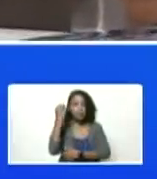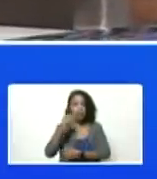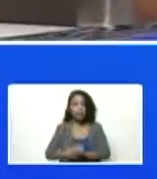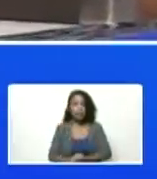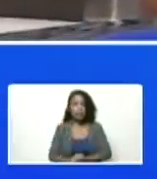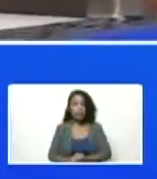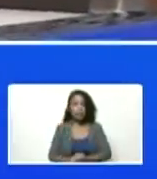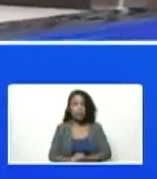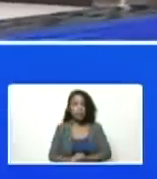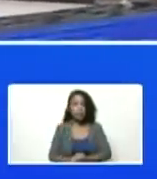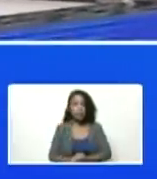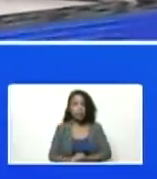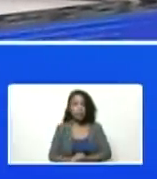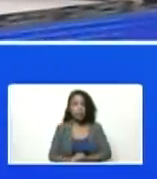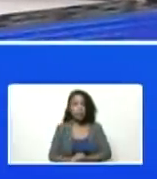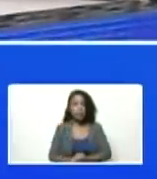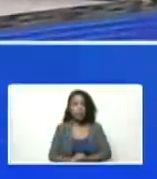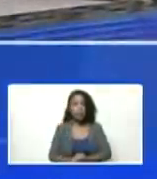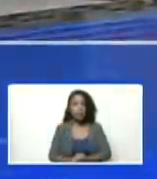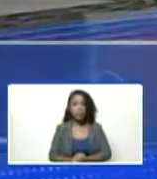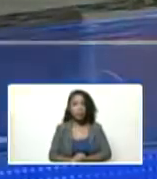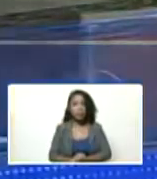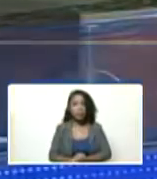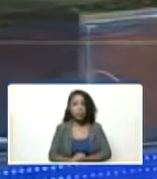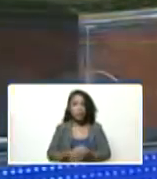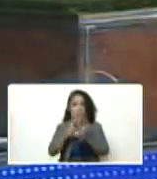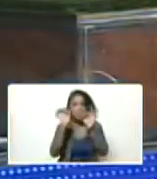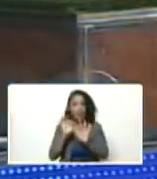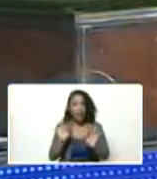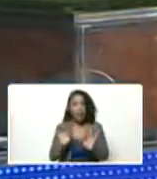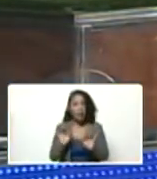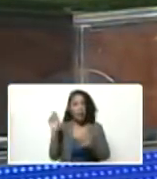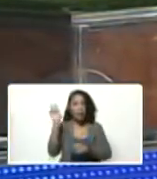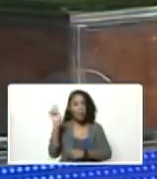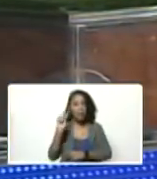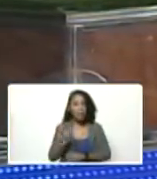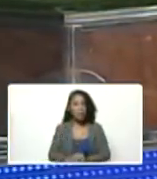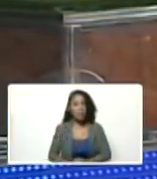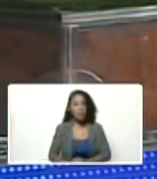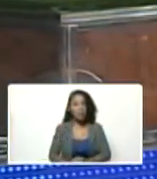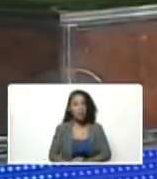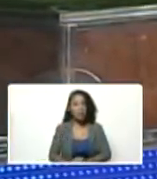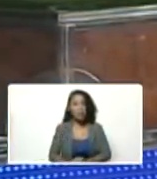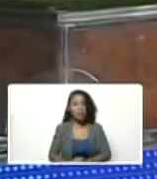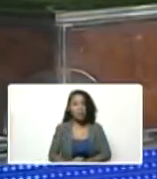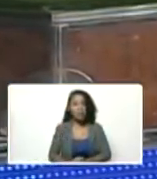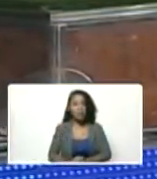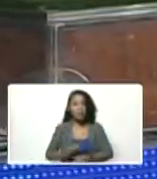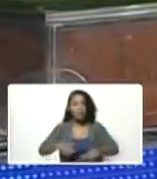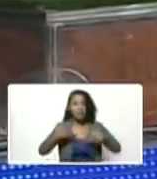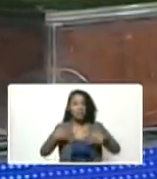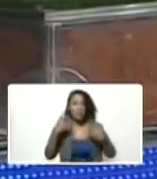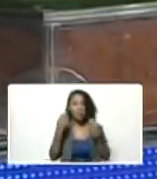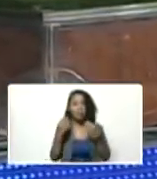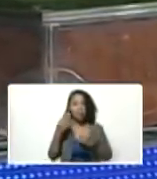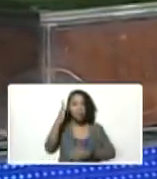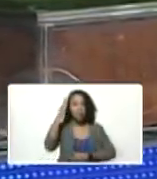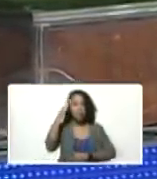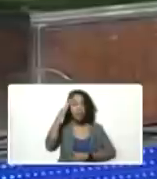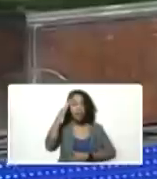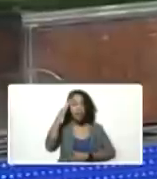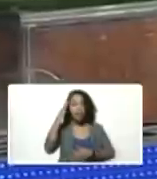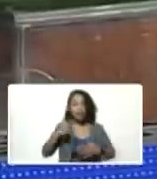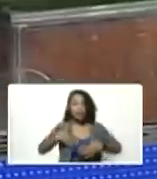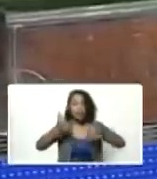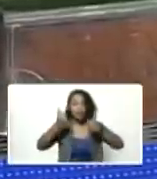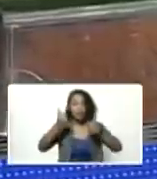pistolas. Es un regalo para Venezuela. Me emociona mucho saber que se puedan estar